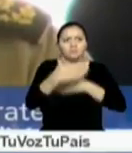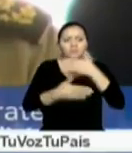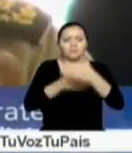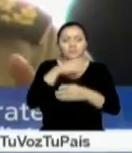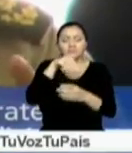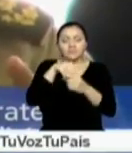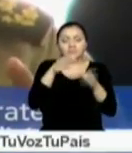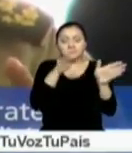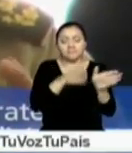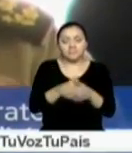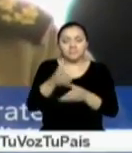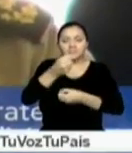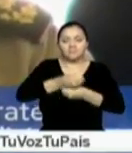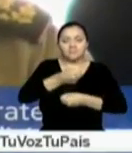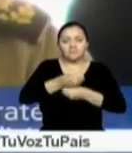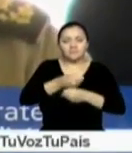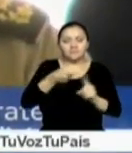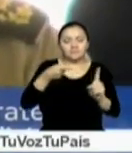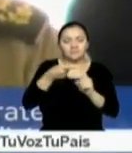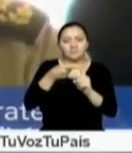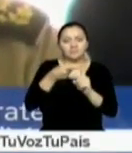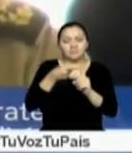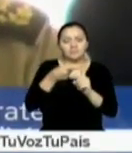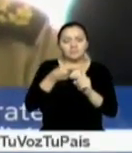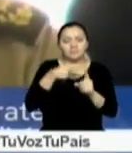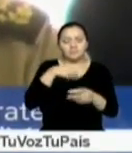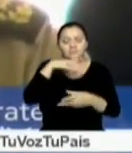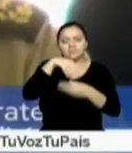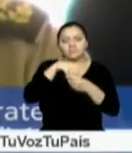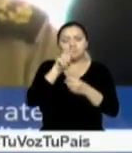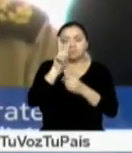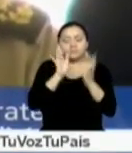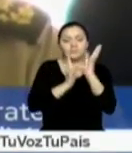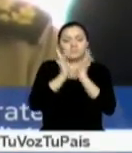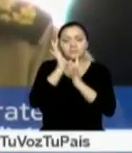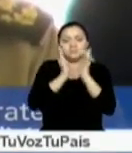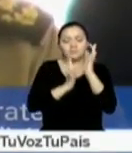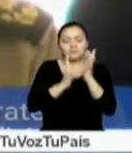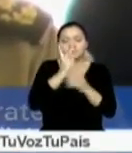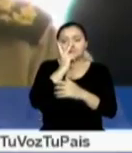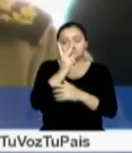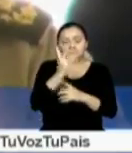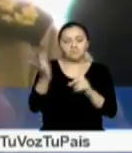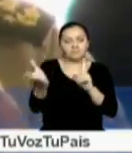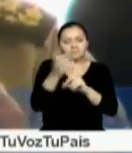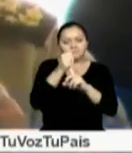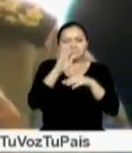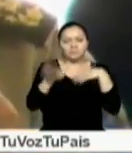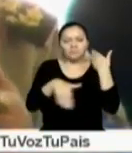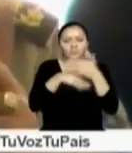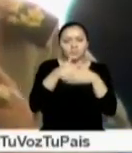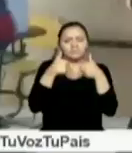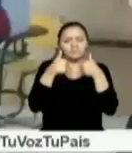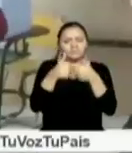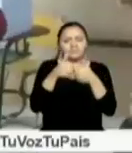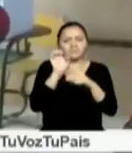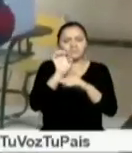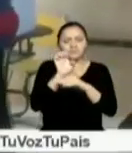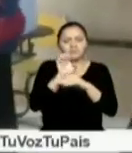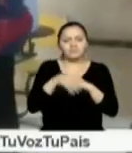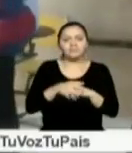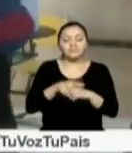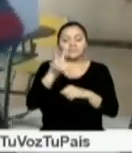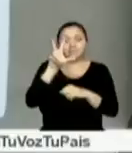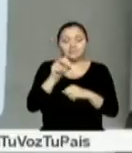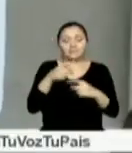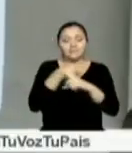ejercicio patriótico que se va a realizar el 2 de abril logre los éxitos que todos los Ecuatorianos aspiramos el 30